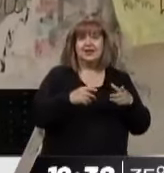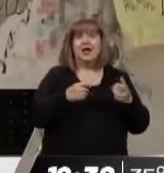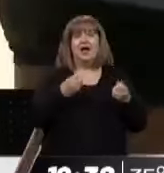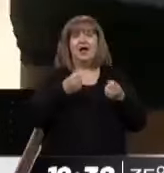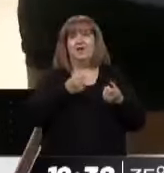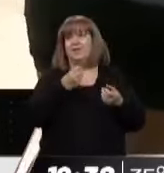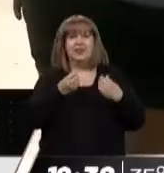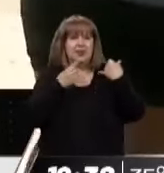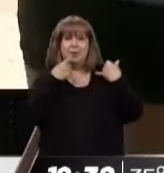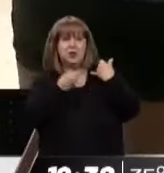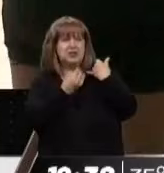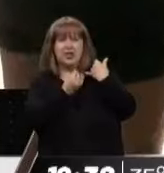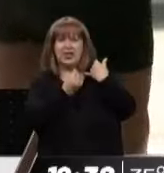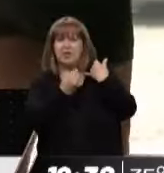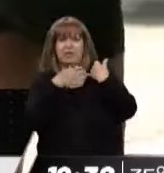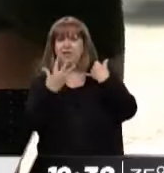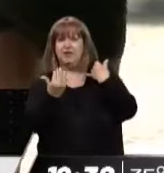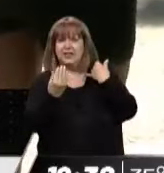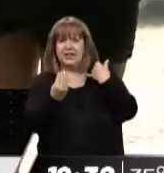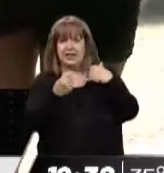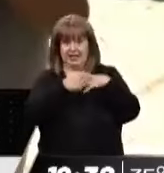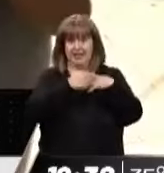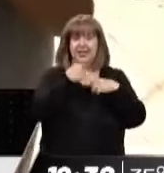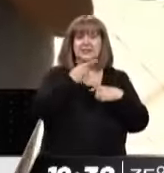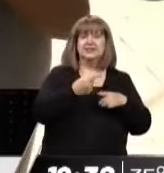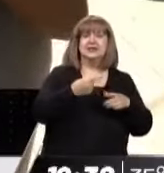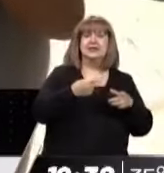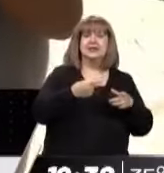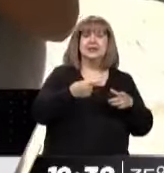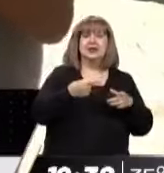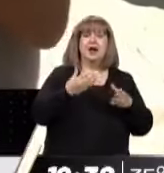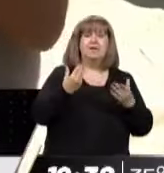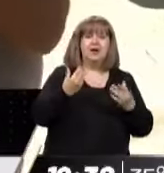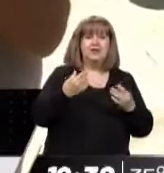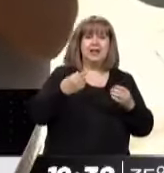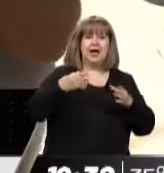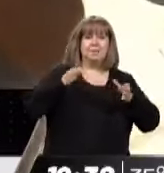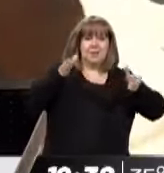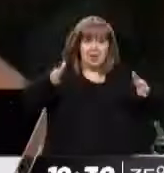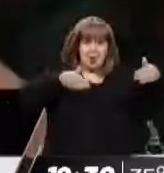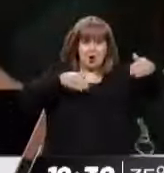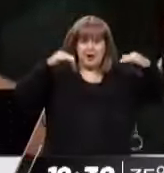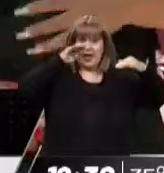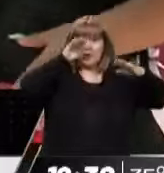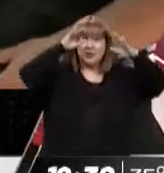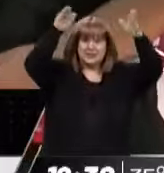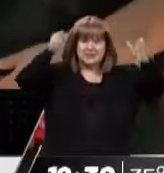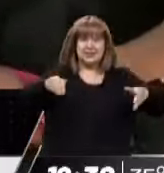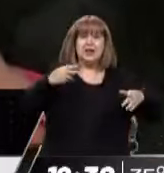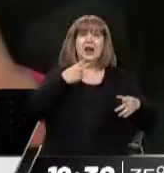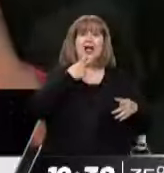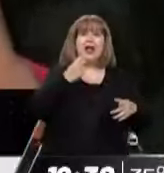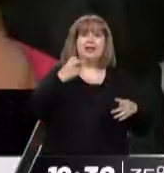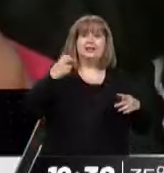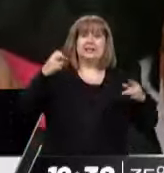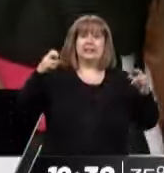es la acustización de los... la insonorización de los containers y toda una obra eléctrica para conectar